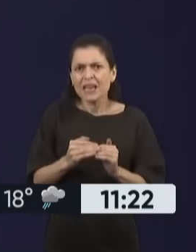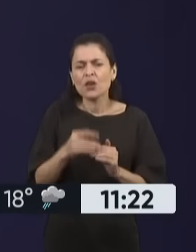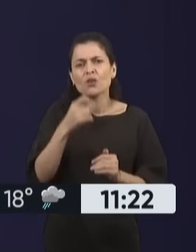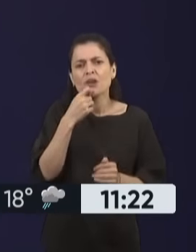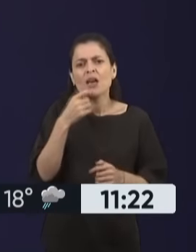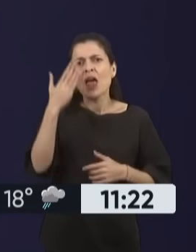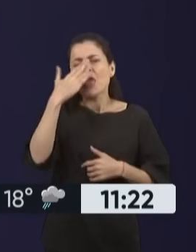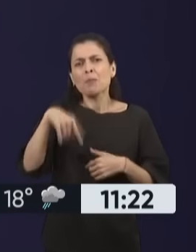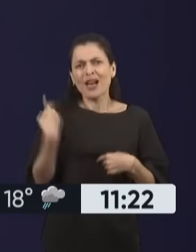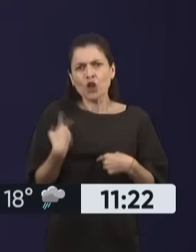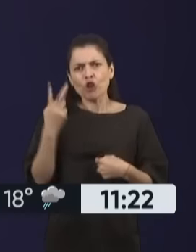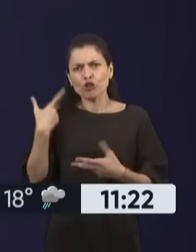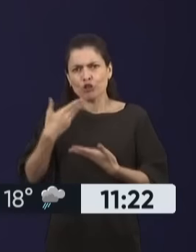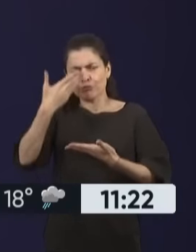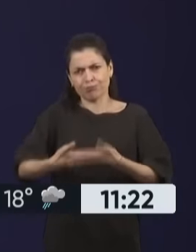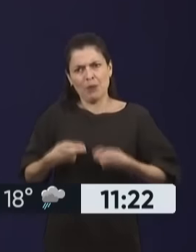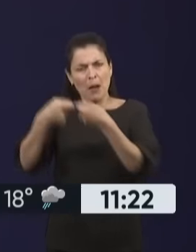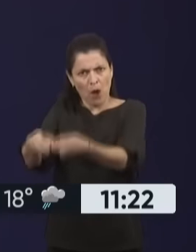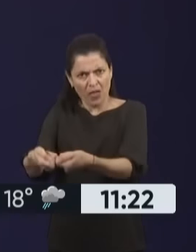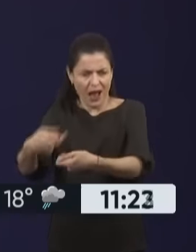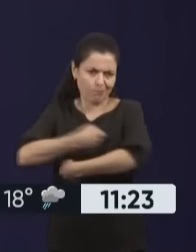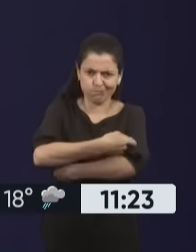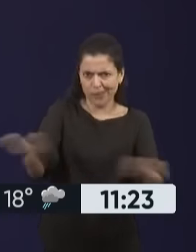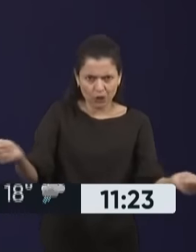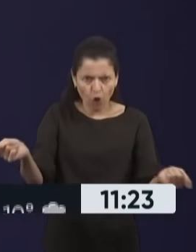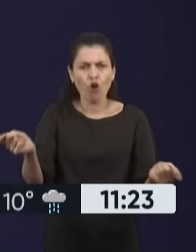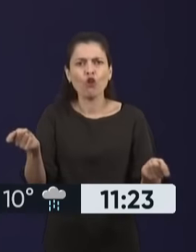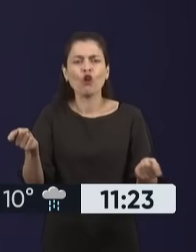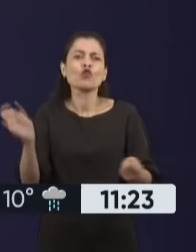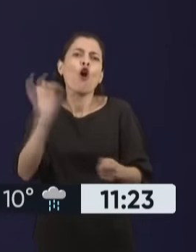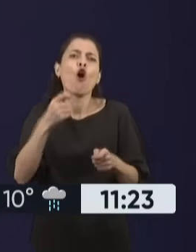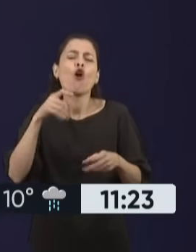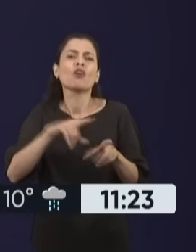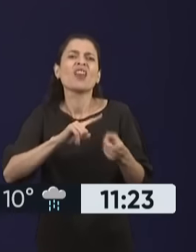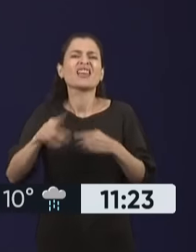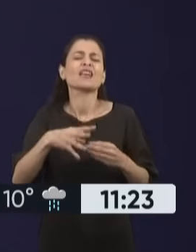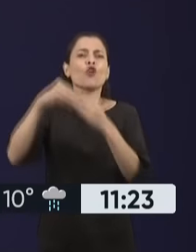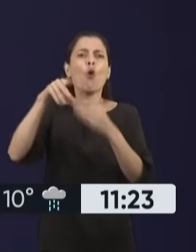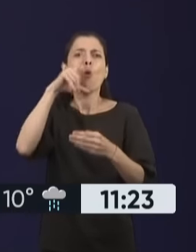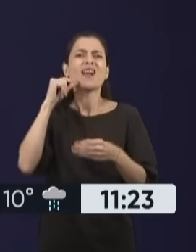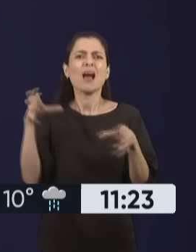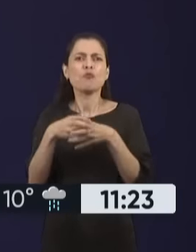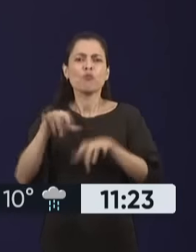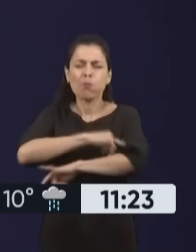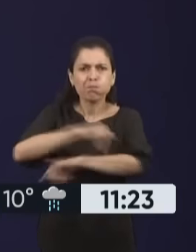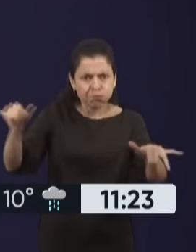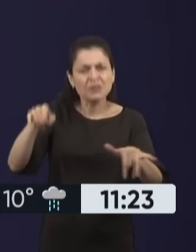pasamos eh A vos a todos o lo paso por el grupo de WhatsApp eh ahí la nariz seguramente